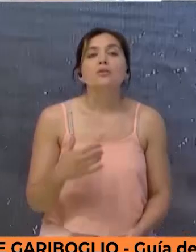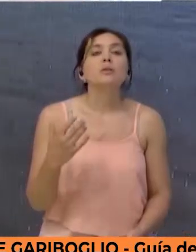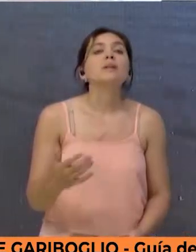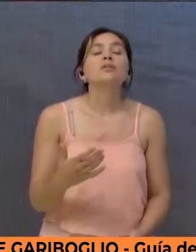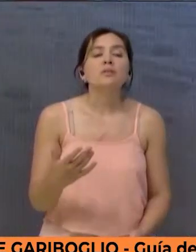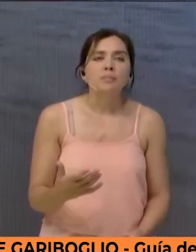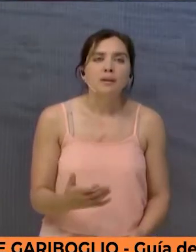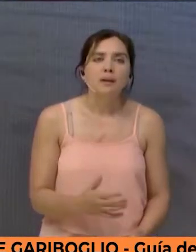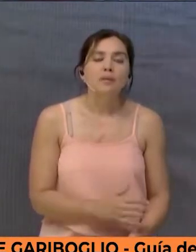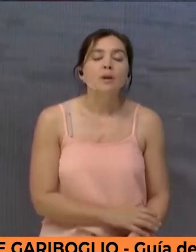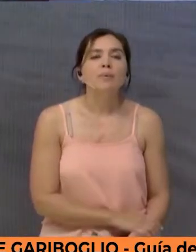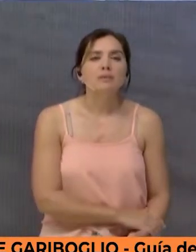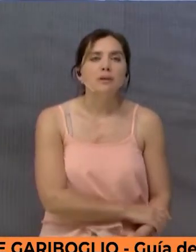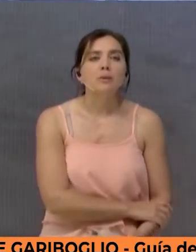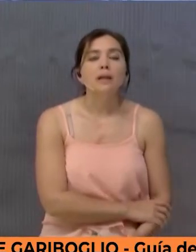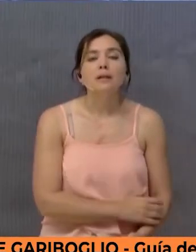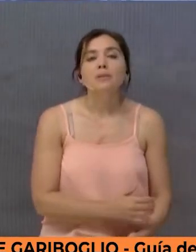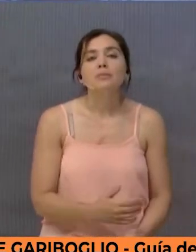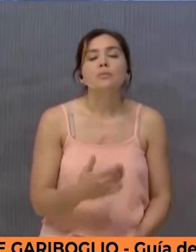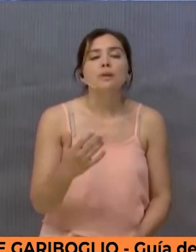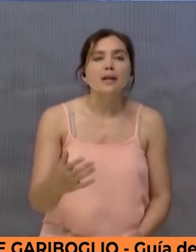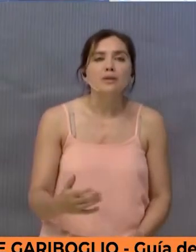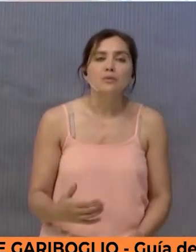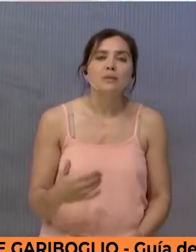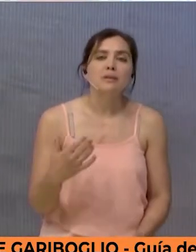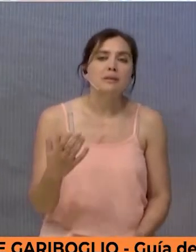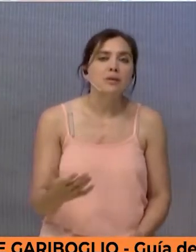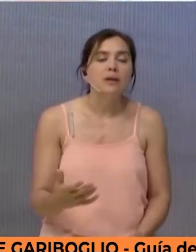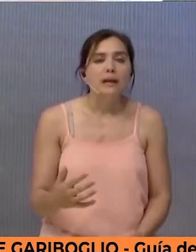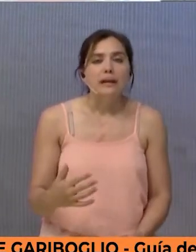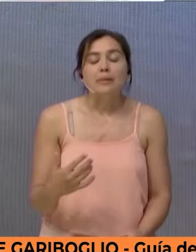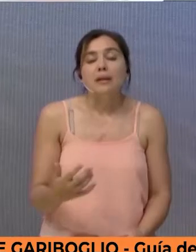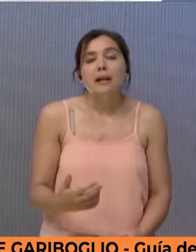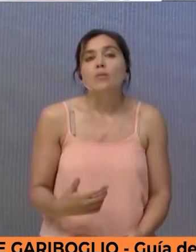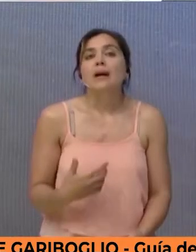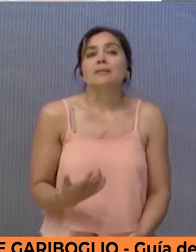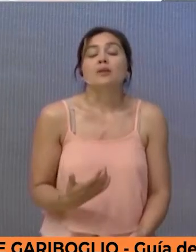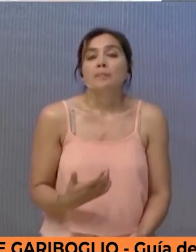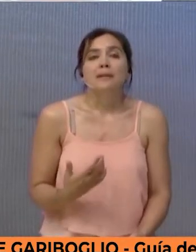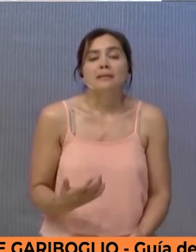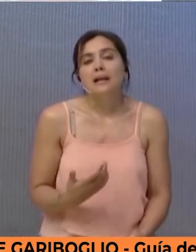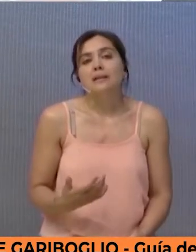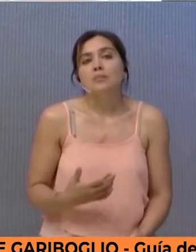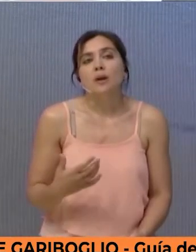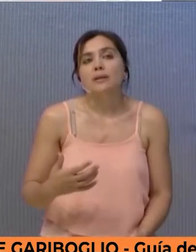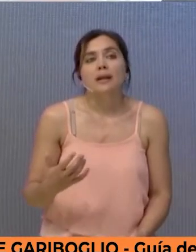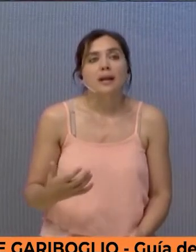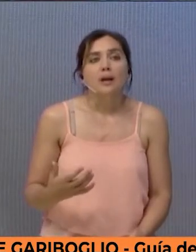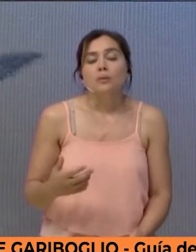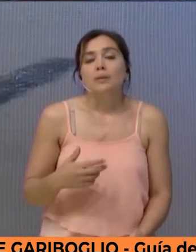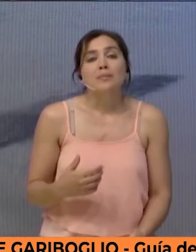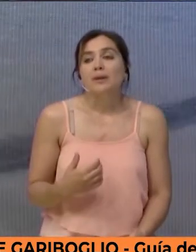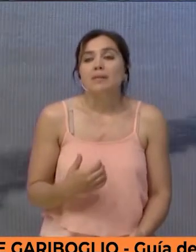de reconocimiento también de un espacio natural y también de su cuidado, de su preservación y también en la educación ambiental que tenemos que